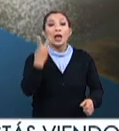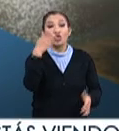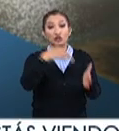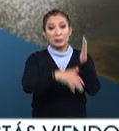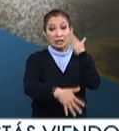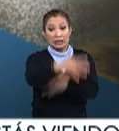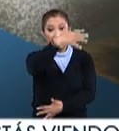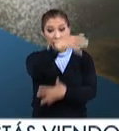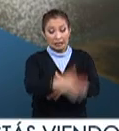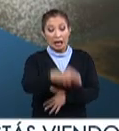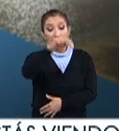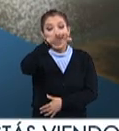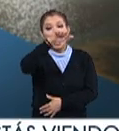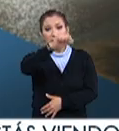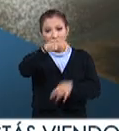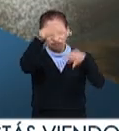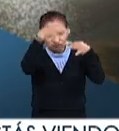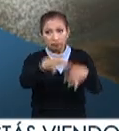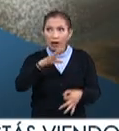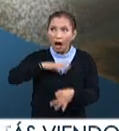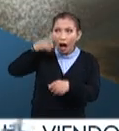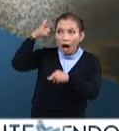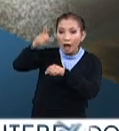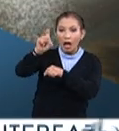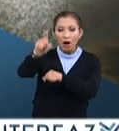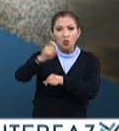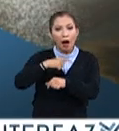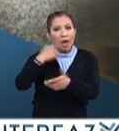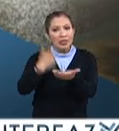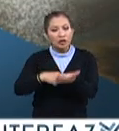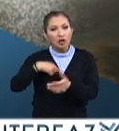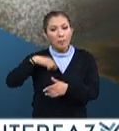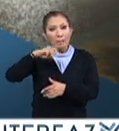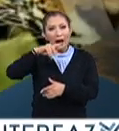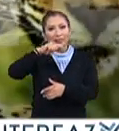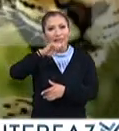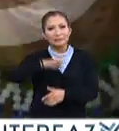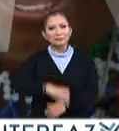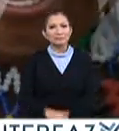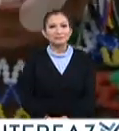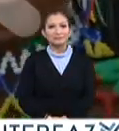En 2015, la NASA confirma la existencia de agua líquida en Marte.